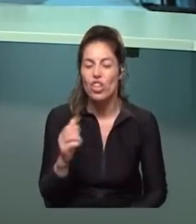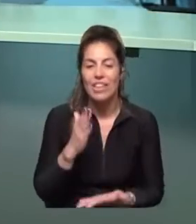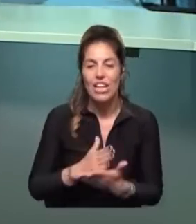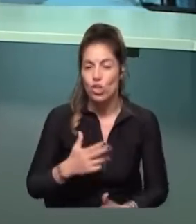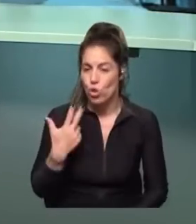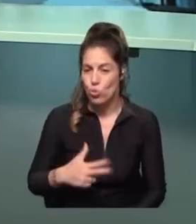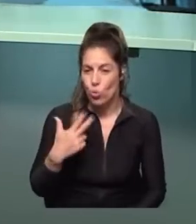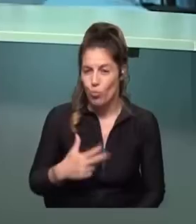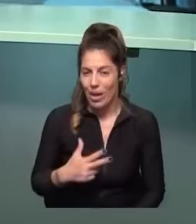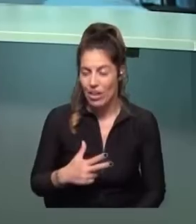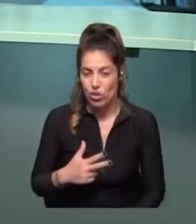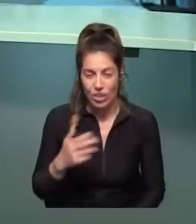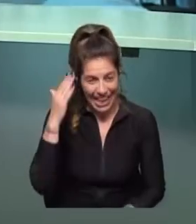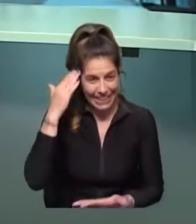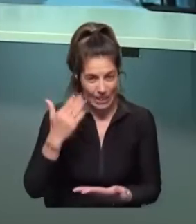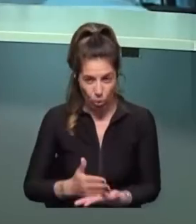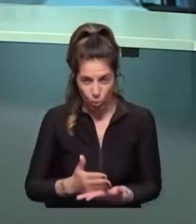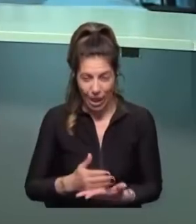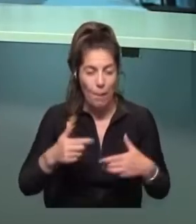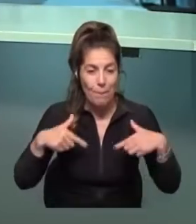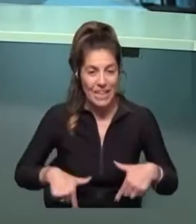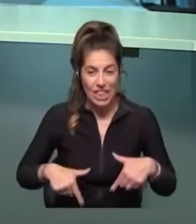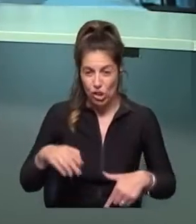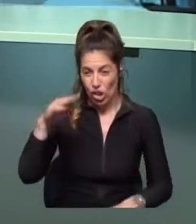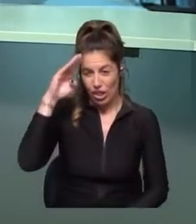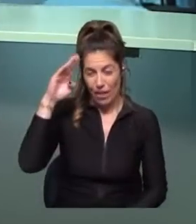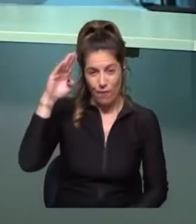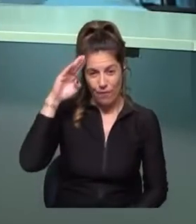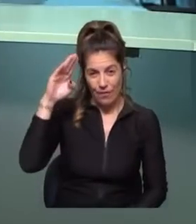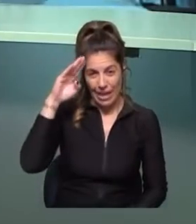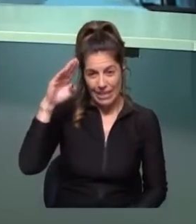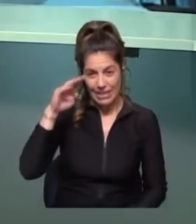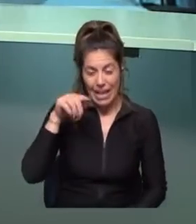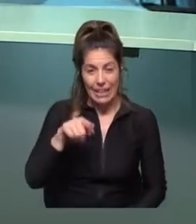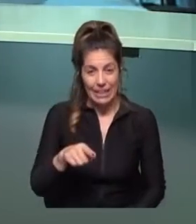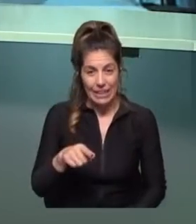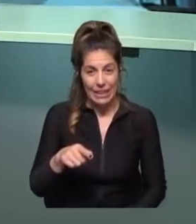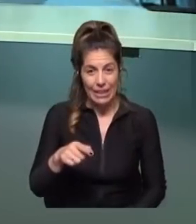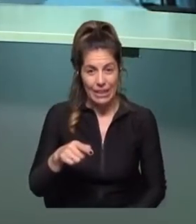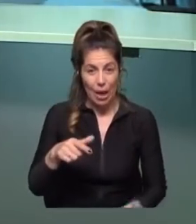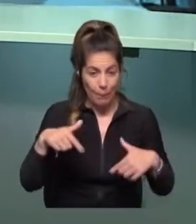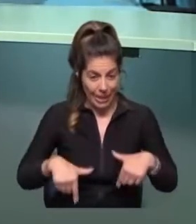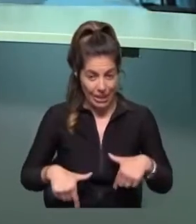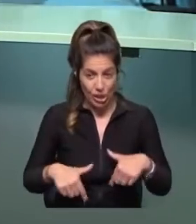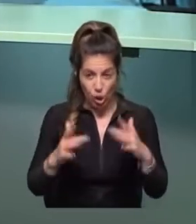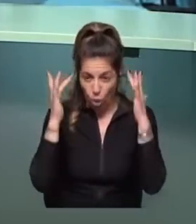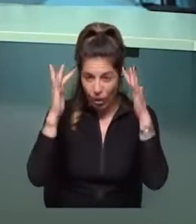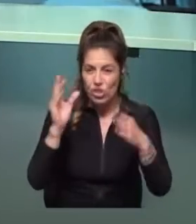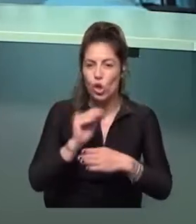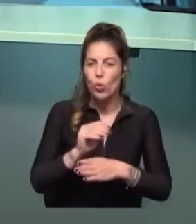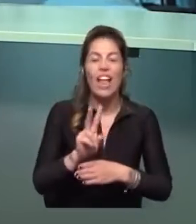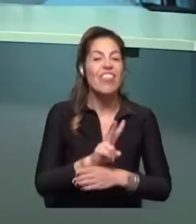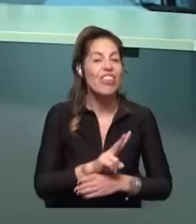generados durante la dictadura el ministro de defensa nacional Javier García y su par de Educación y cultura Pablo da silvera